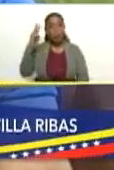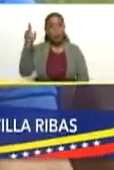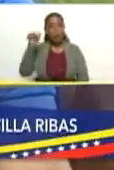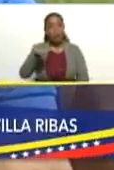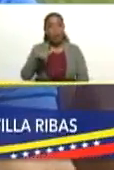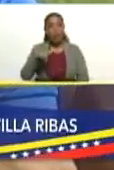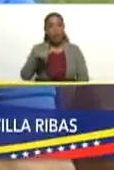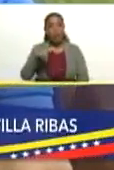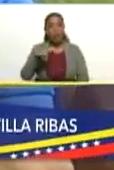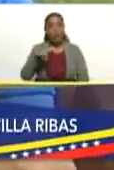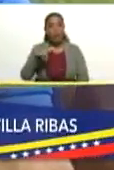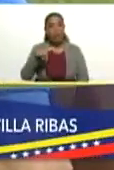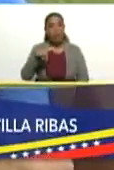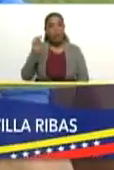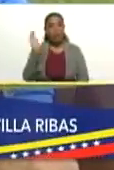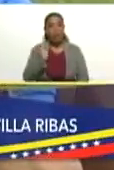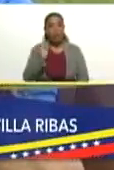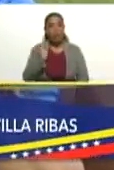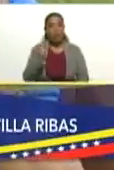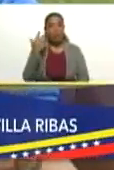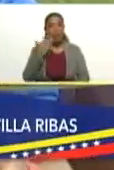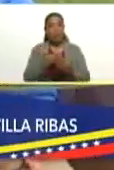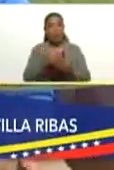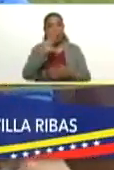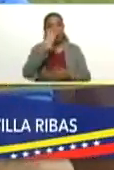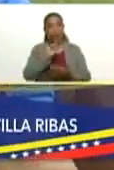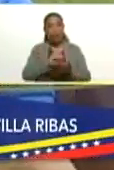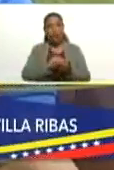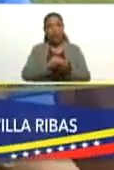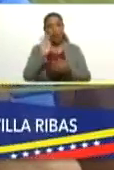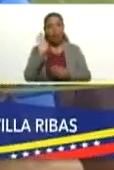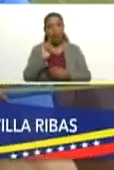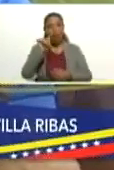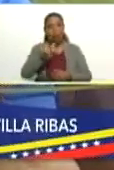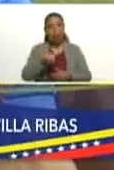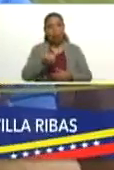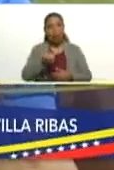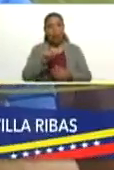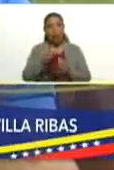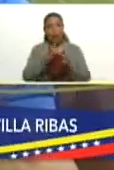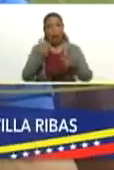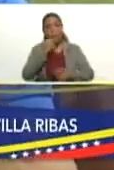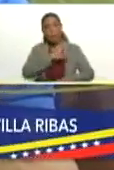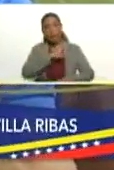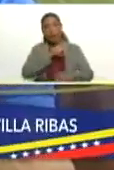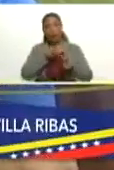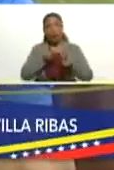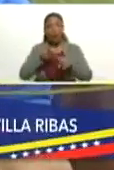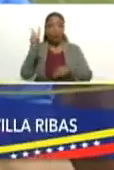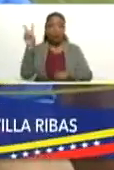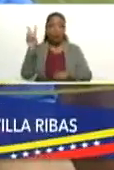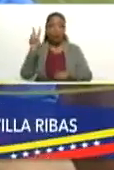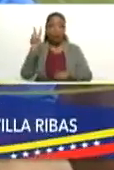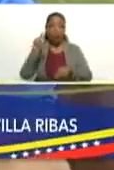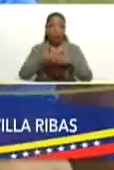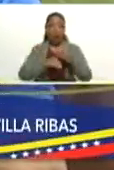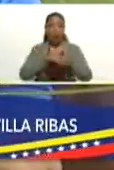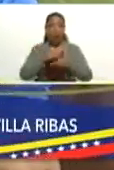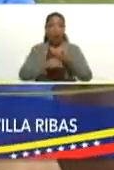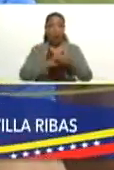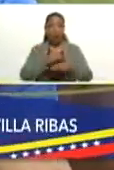Carúpano, presidente. Ha venido ya en lo que va de año 4 veces. Y es que la gran misión Vivienda Venezuela, presidente, ha sido